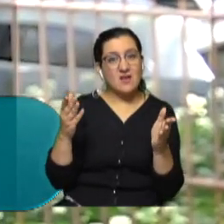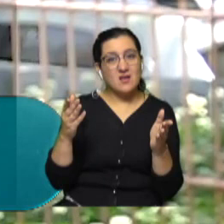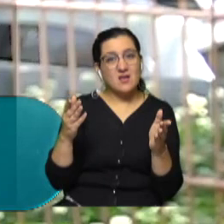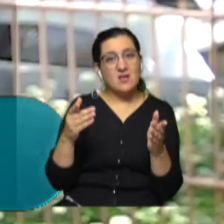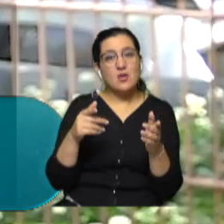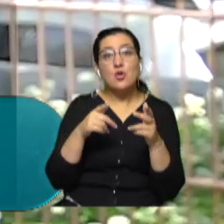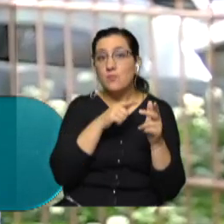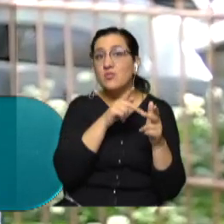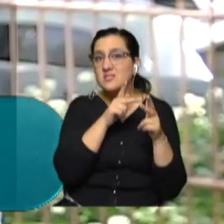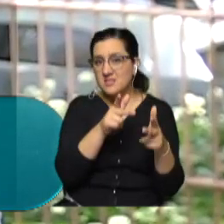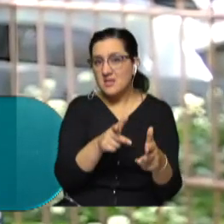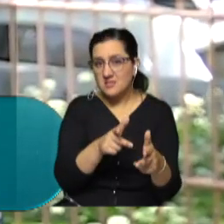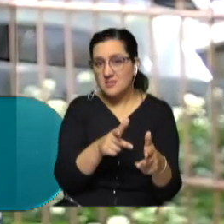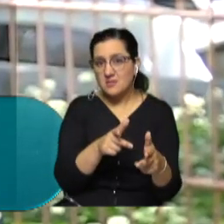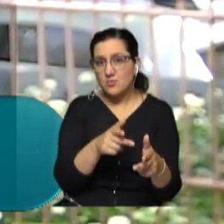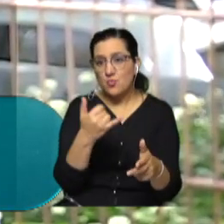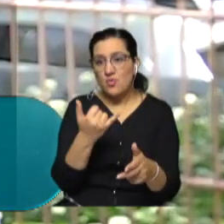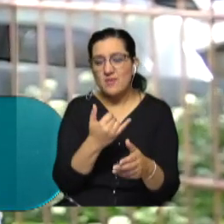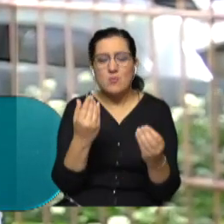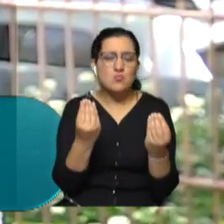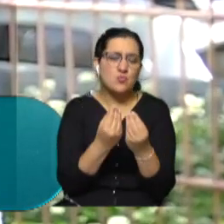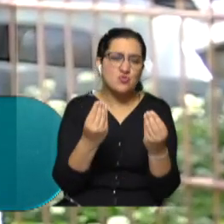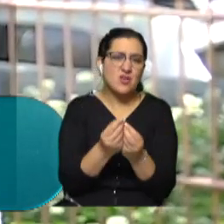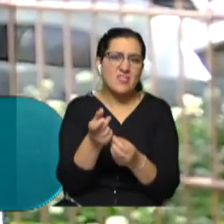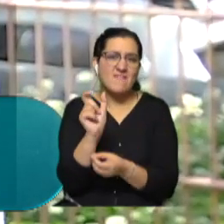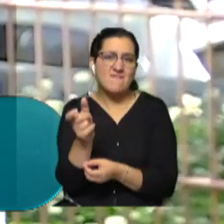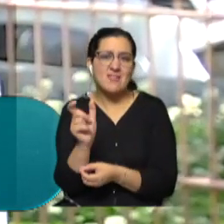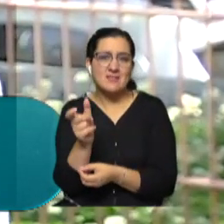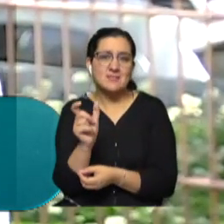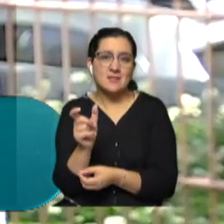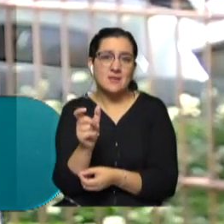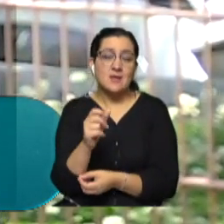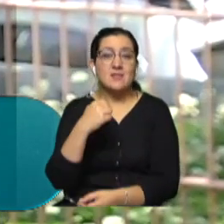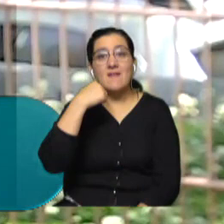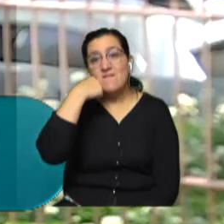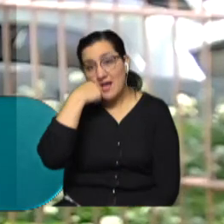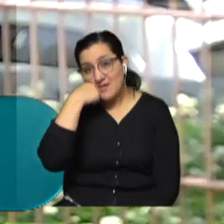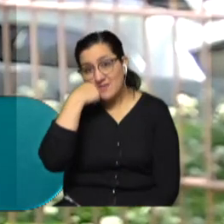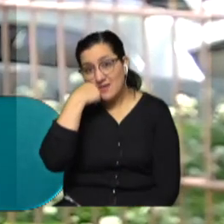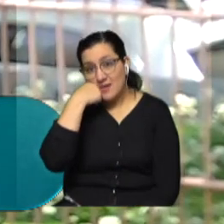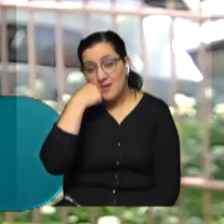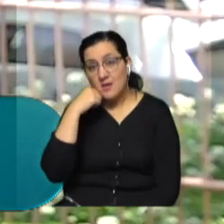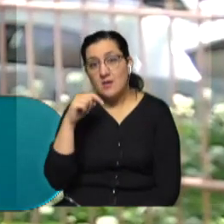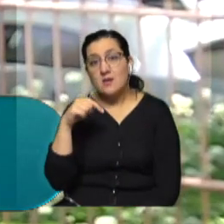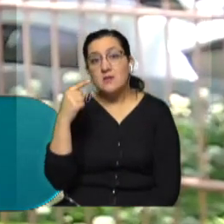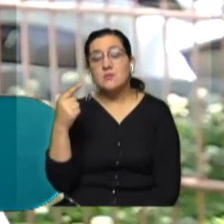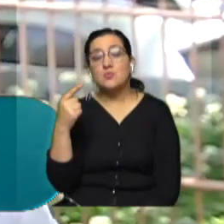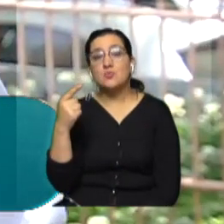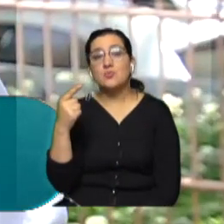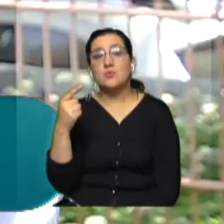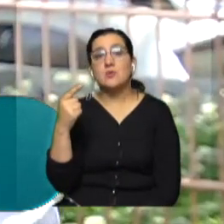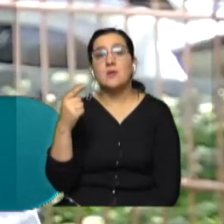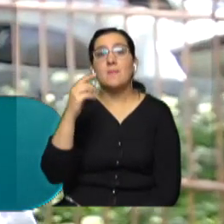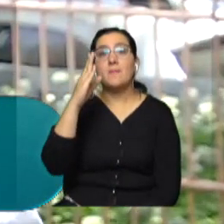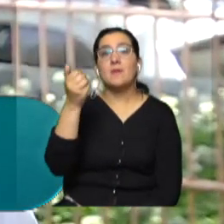que mencionás, de cuando hubo mucha diferencia entre Jorge Valle y su rival de turno, como Carlos